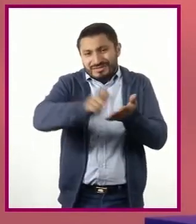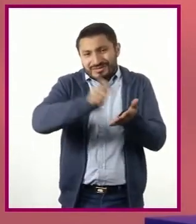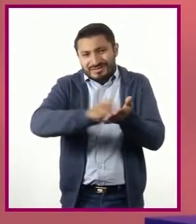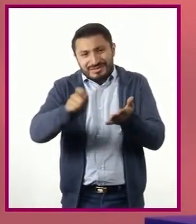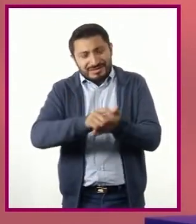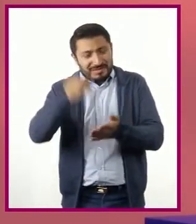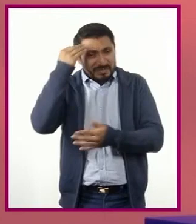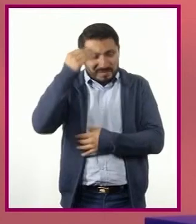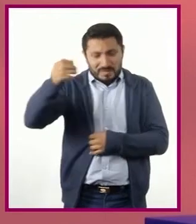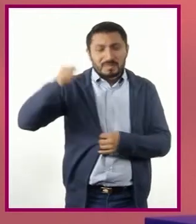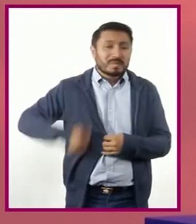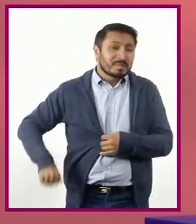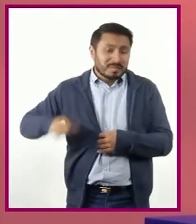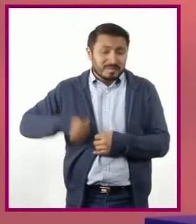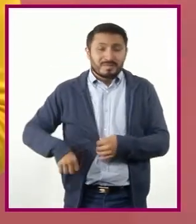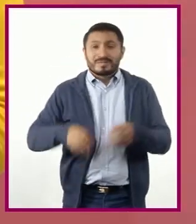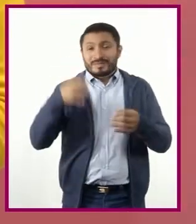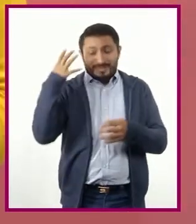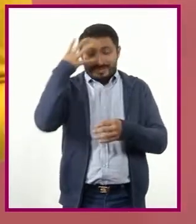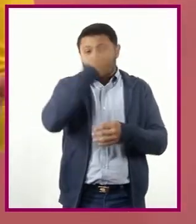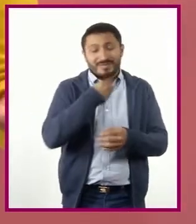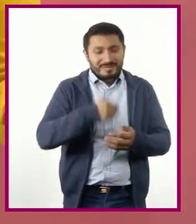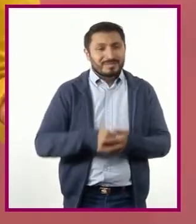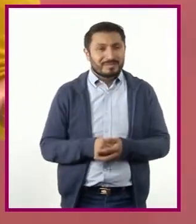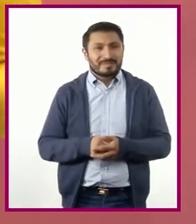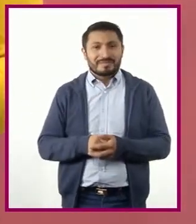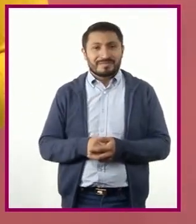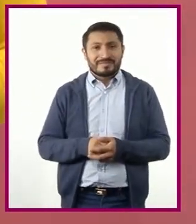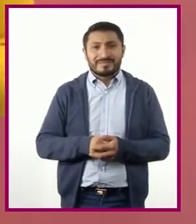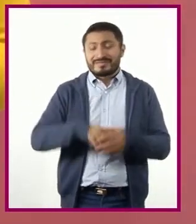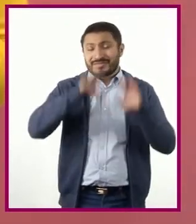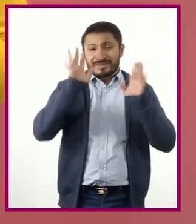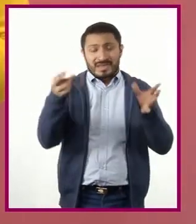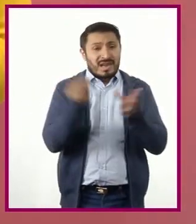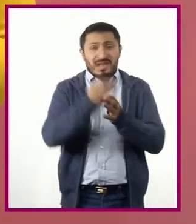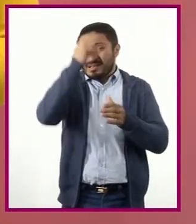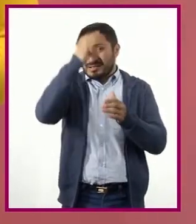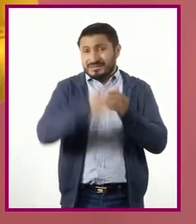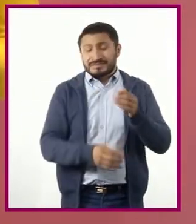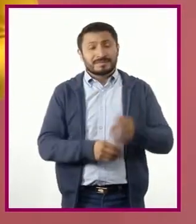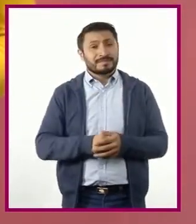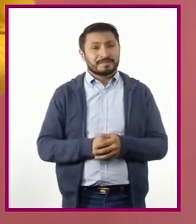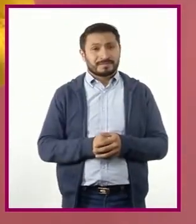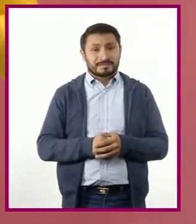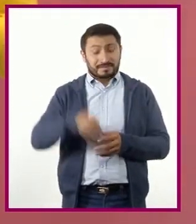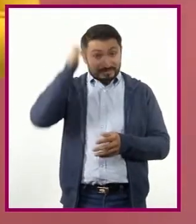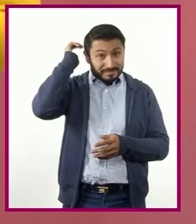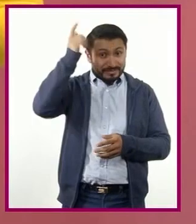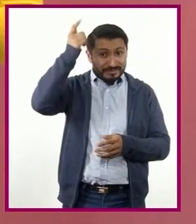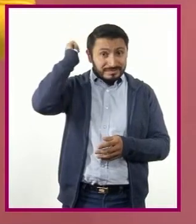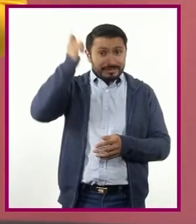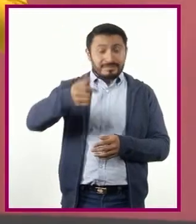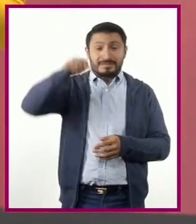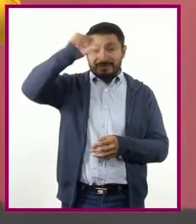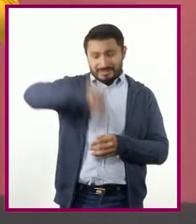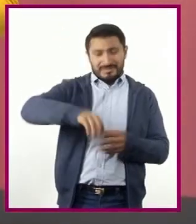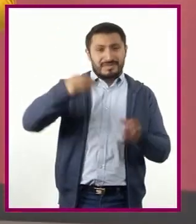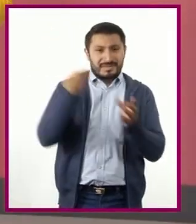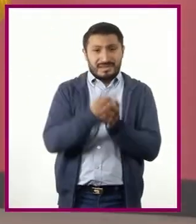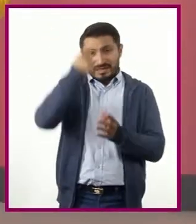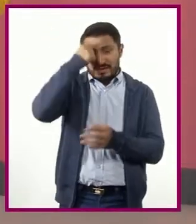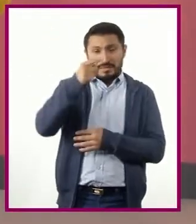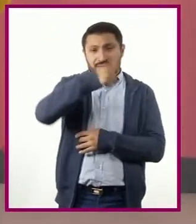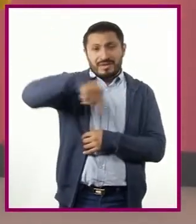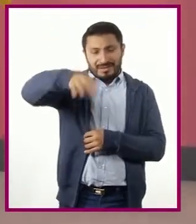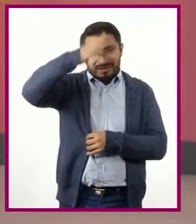esta época tan atractiva. Hemos llegado al final de esta sesión. Espero que esta haya sido provechosa